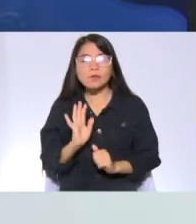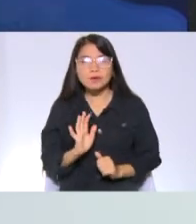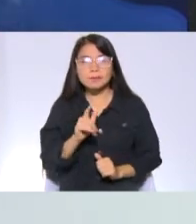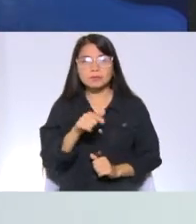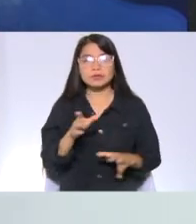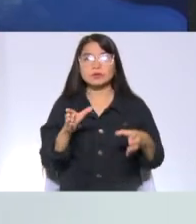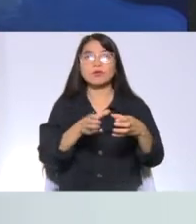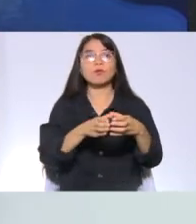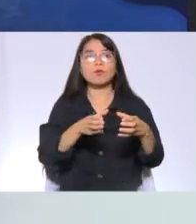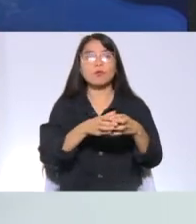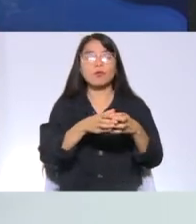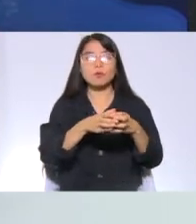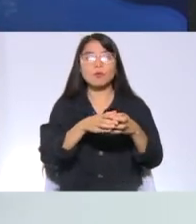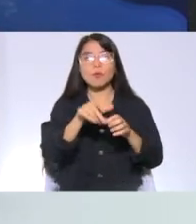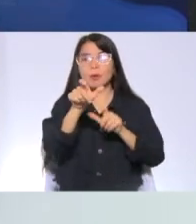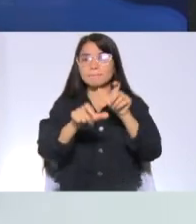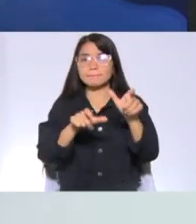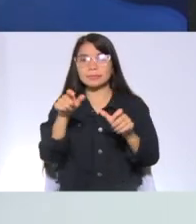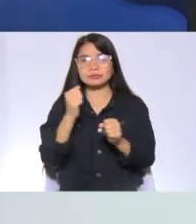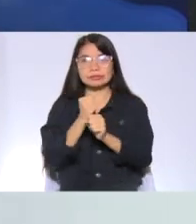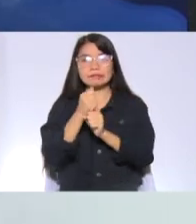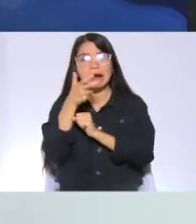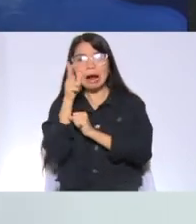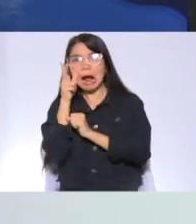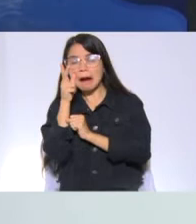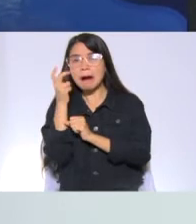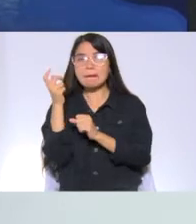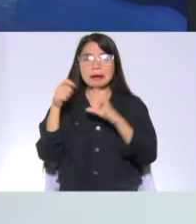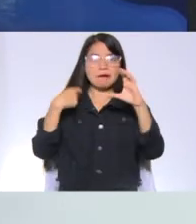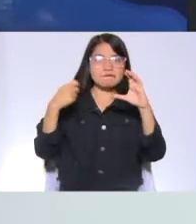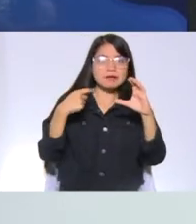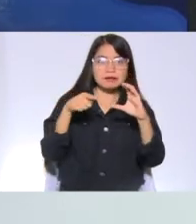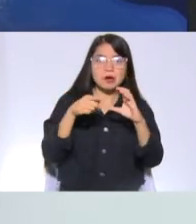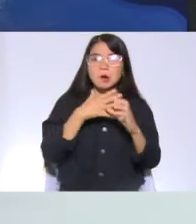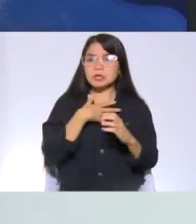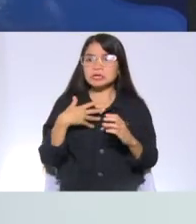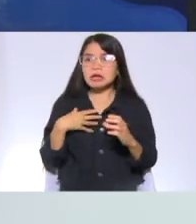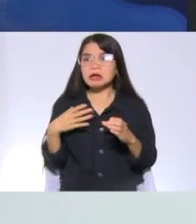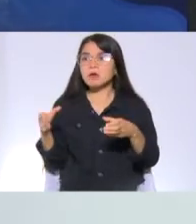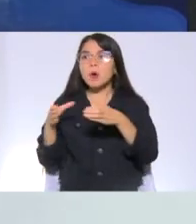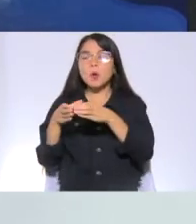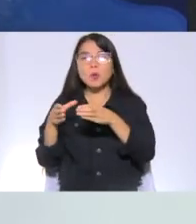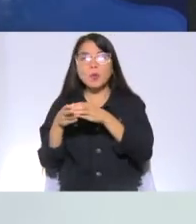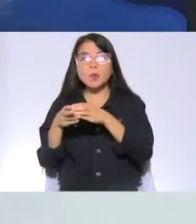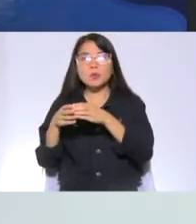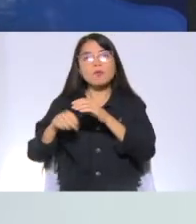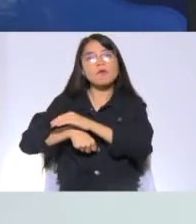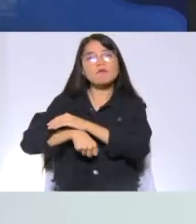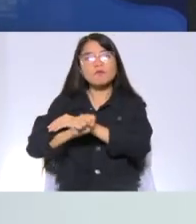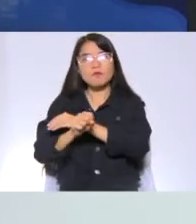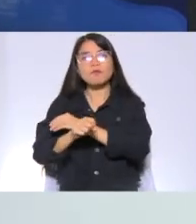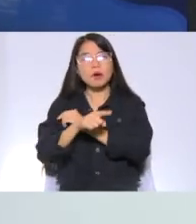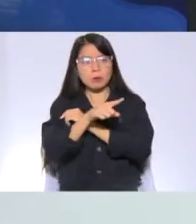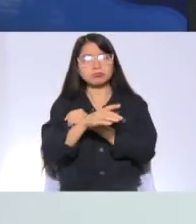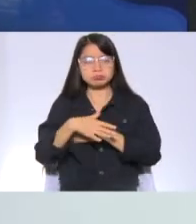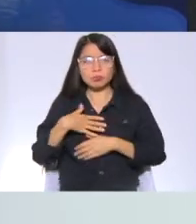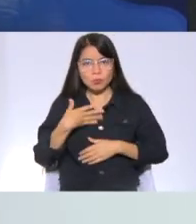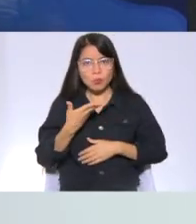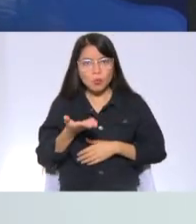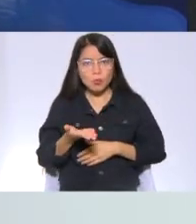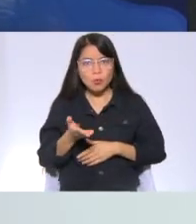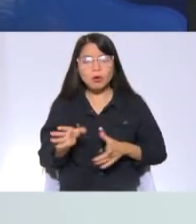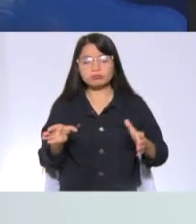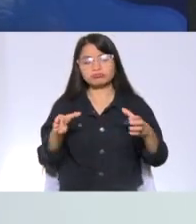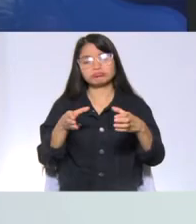técnico quieren conformar un equipo de fútbol y no pertenecen a ningún club, a ninguna asociación, ellos pueden hacerlo. Entonces